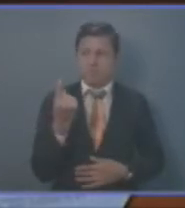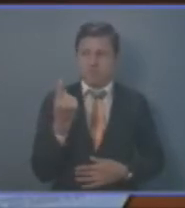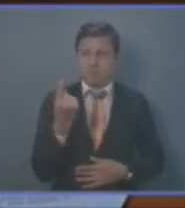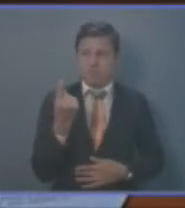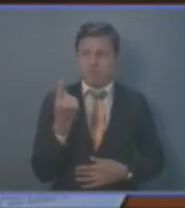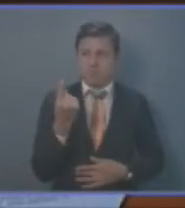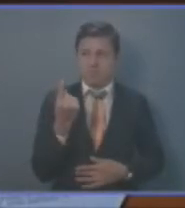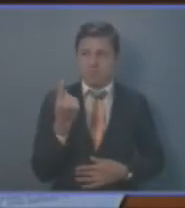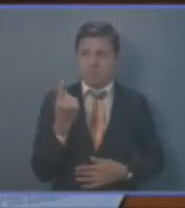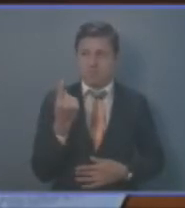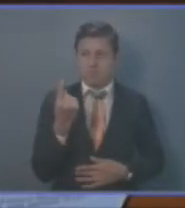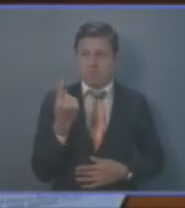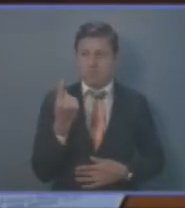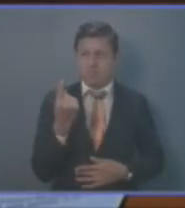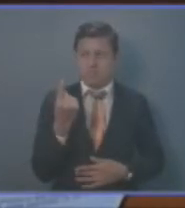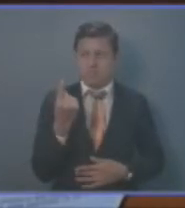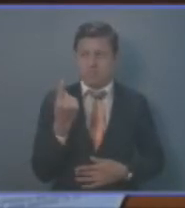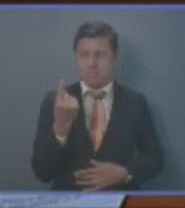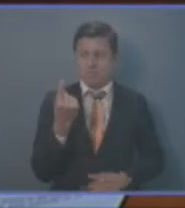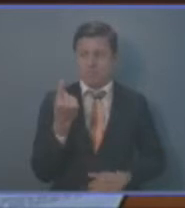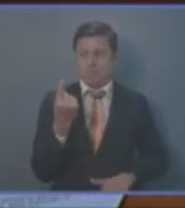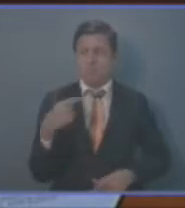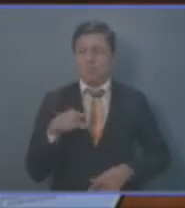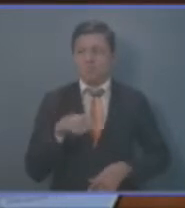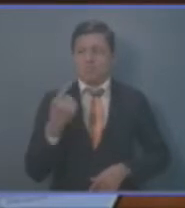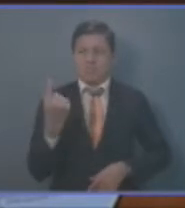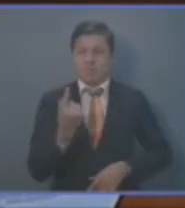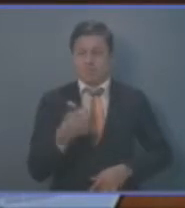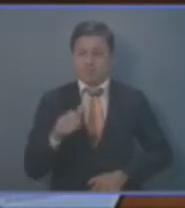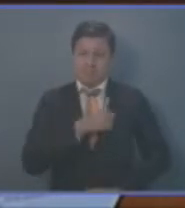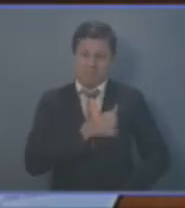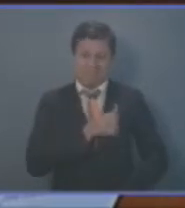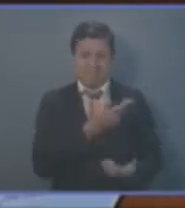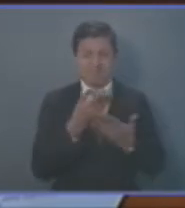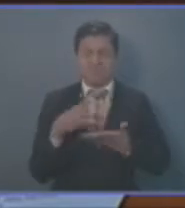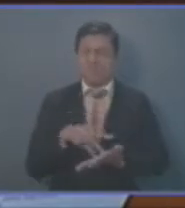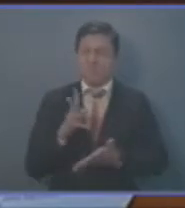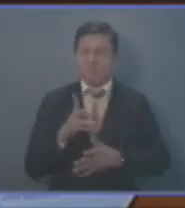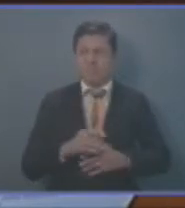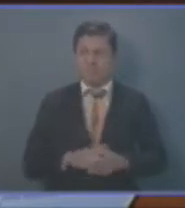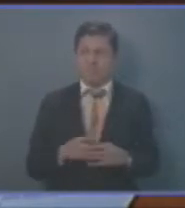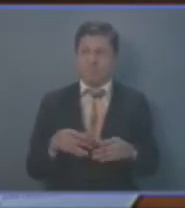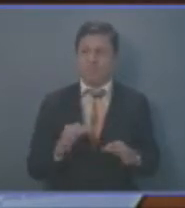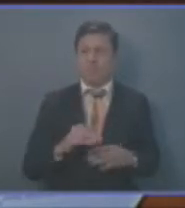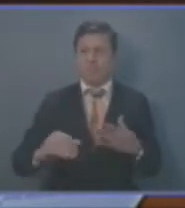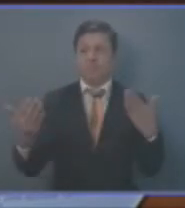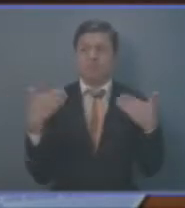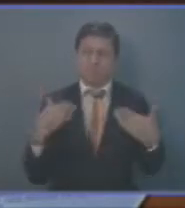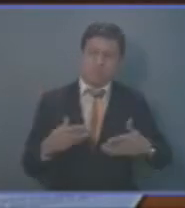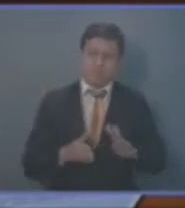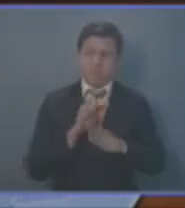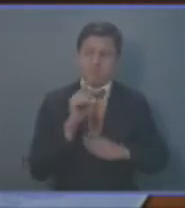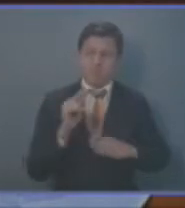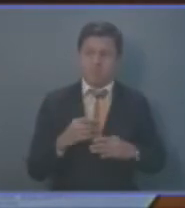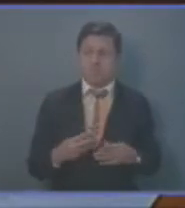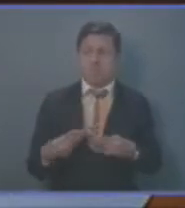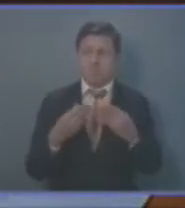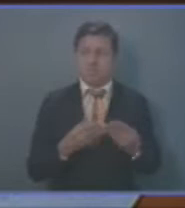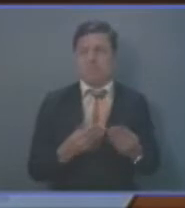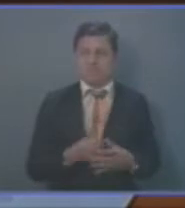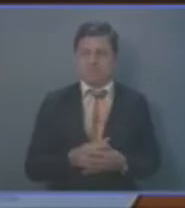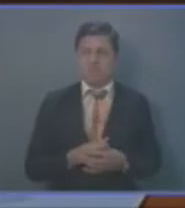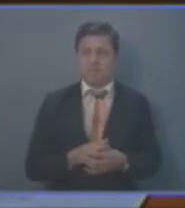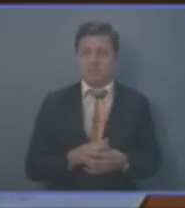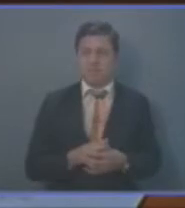estará disponible en forma digital para todos los prestadores públicos y además de manera física en la institución tratante.